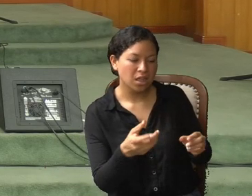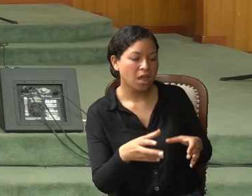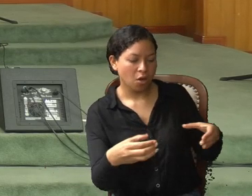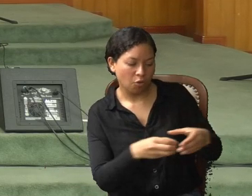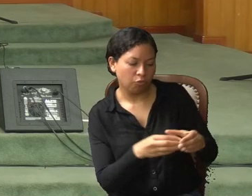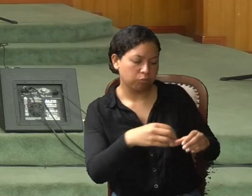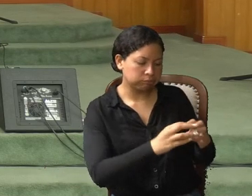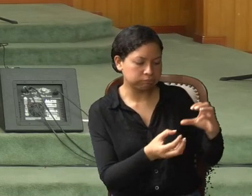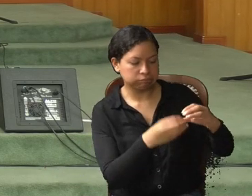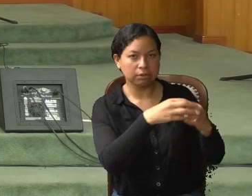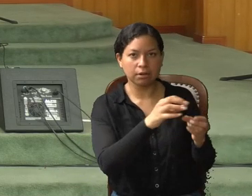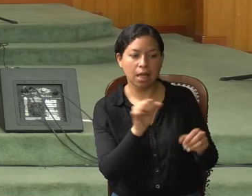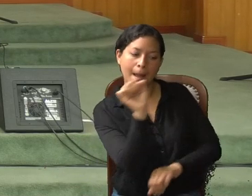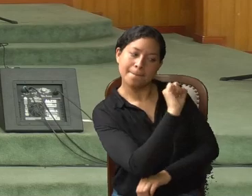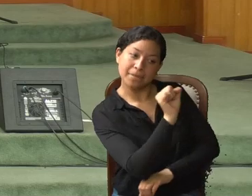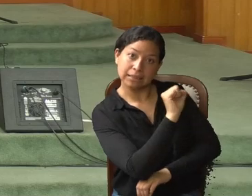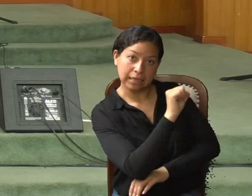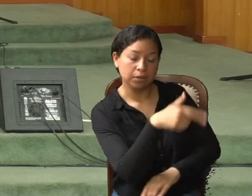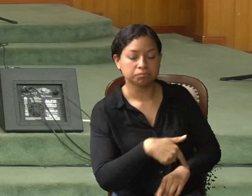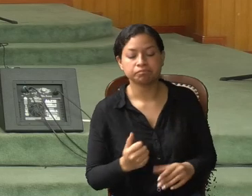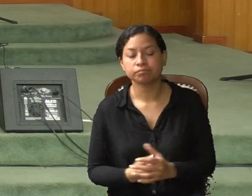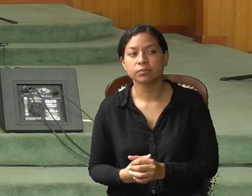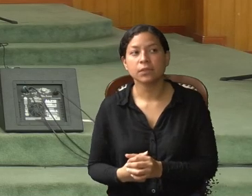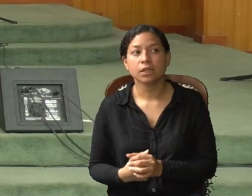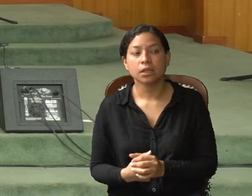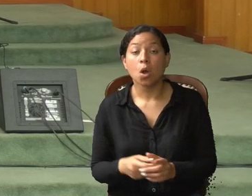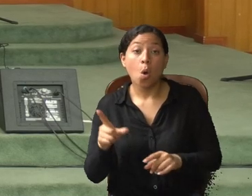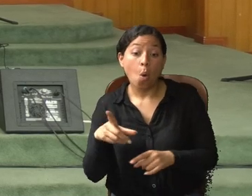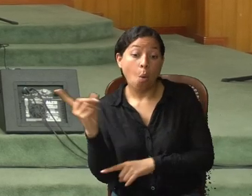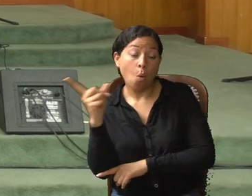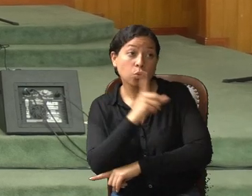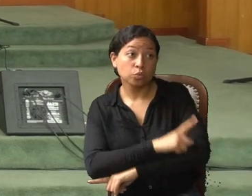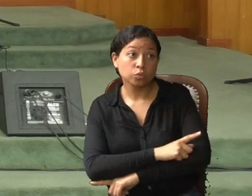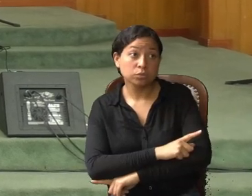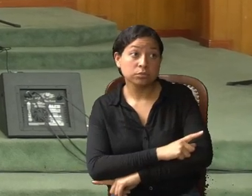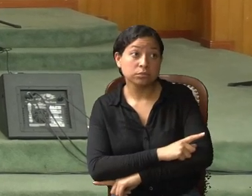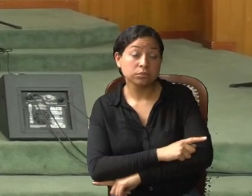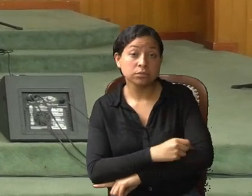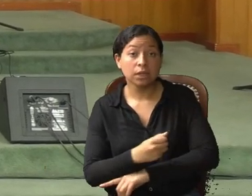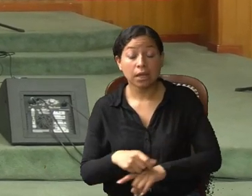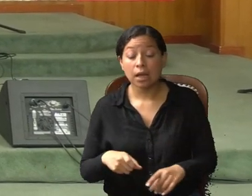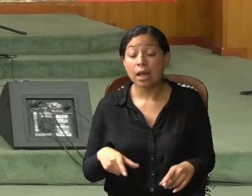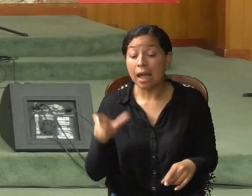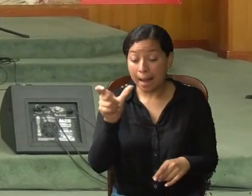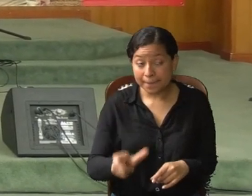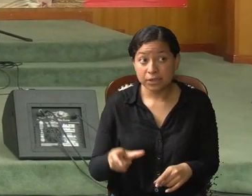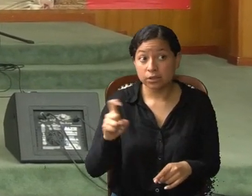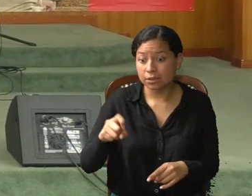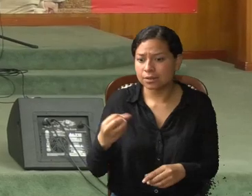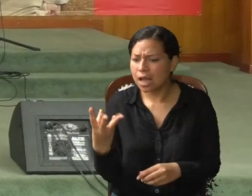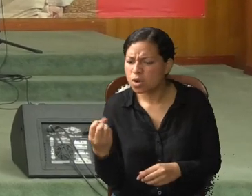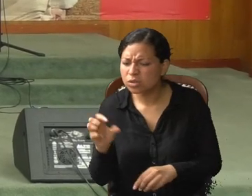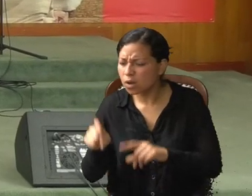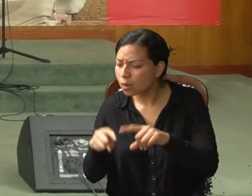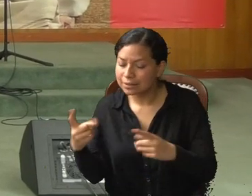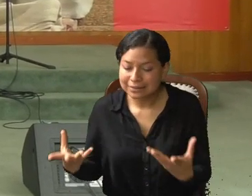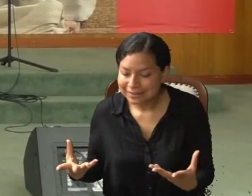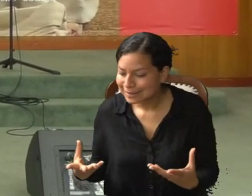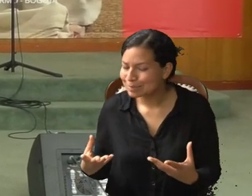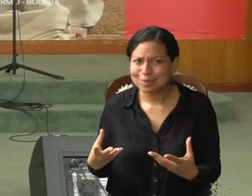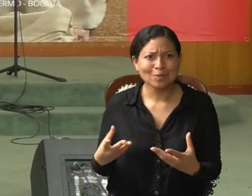En algún momento llegó un metal nuevo y Vicente intentó ir a cortarlo, pero no le funcionó ninguna máquina. Así que fue donde su